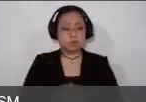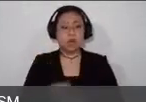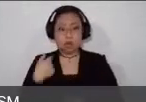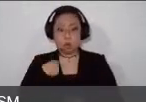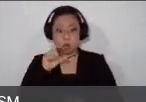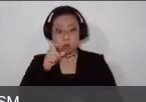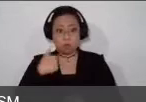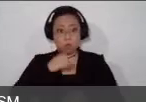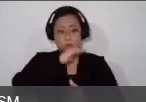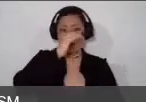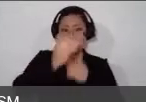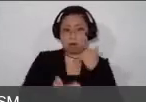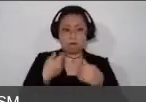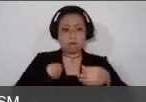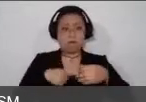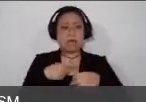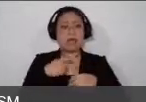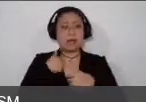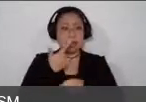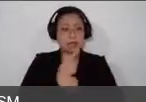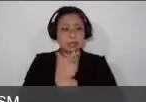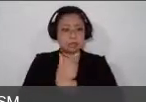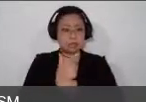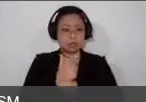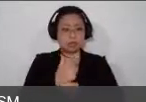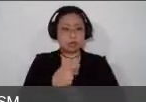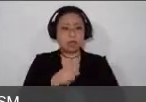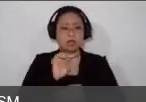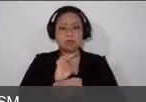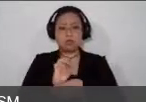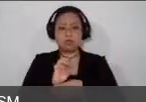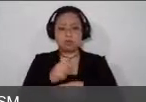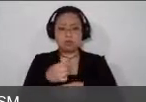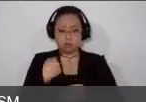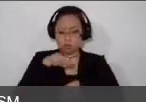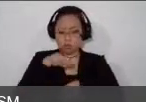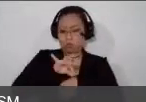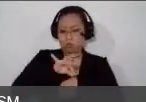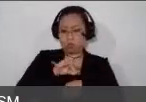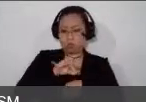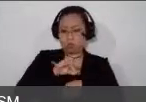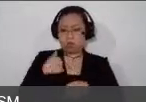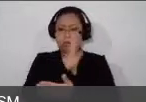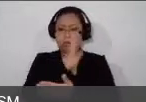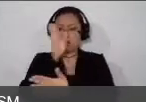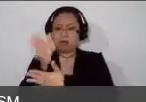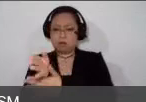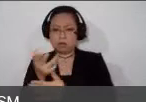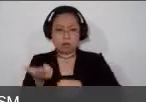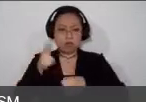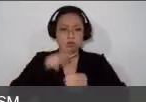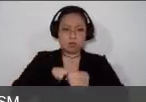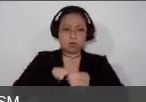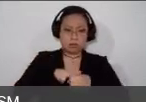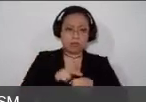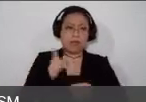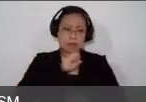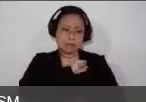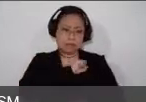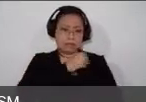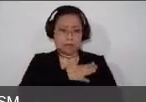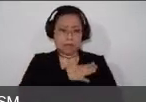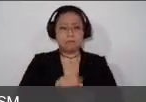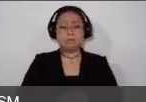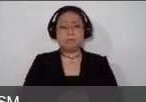carrera entré en un hospital universitario en españa' en barcelona para hacer la